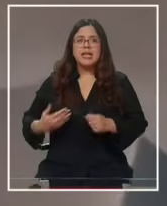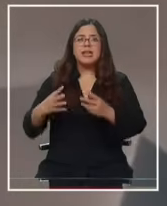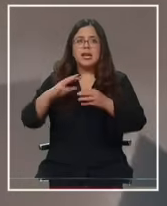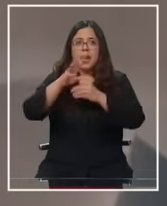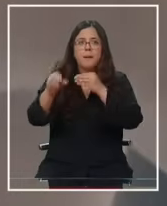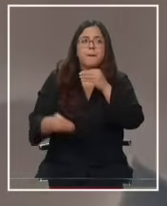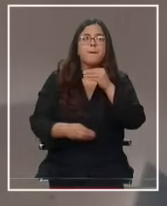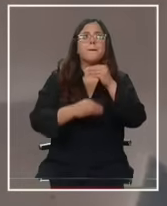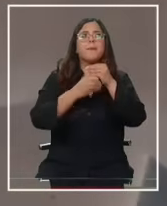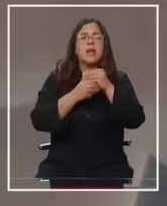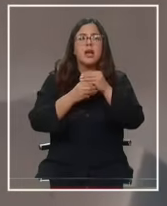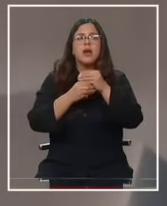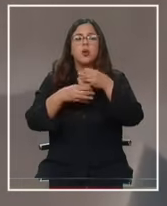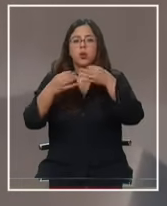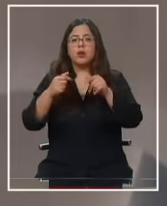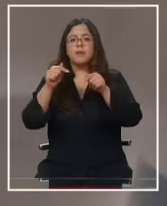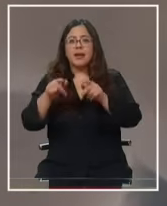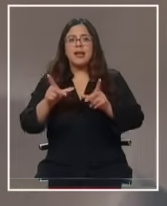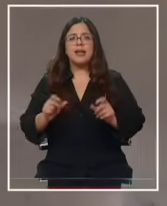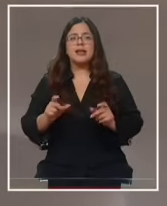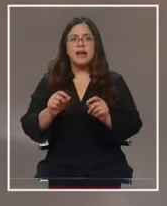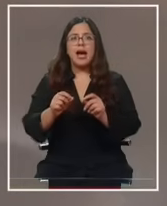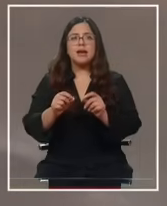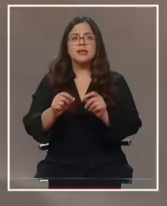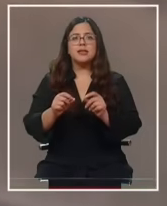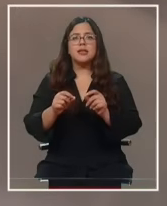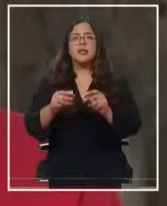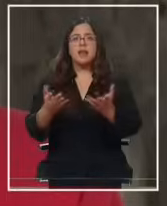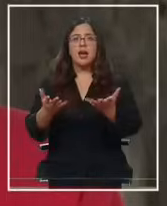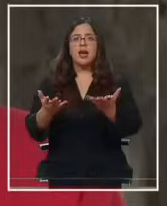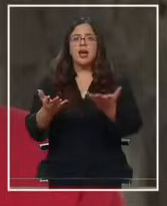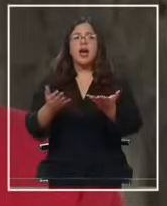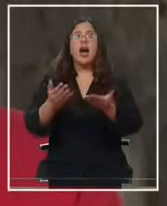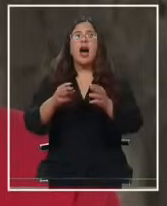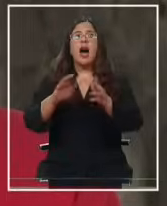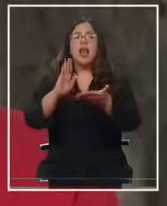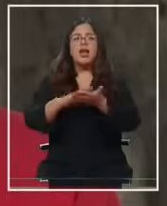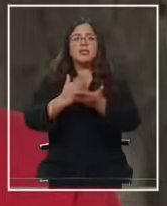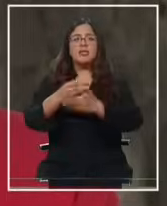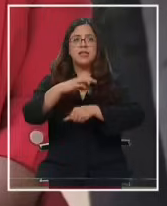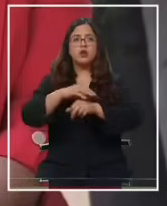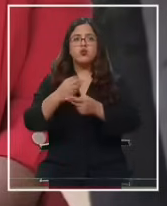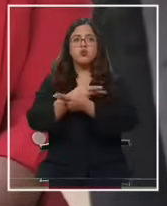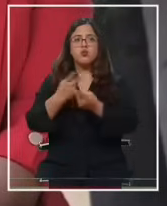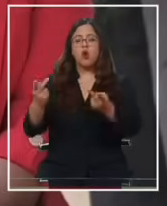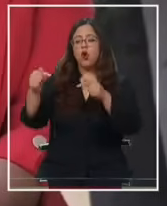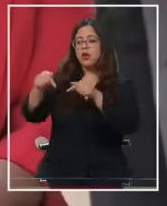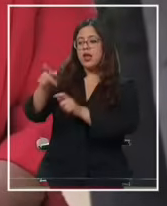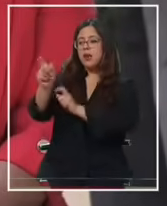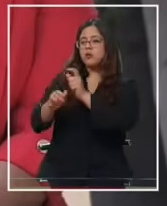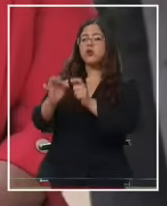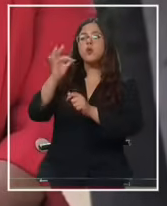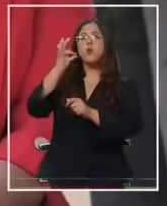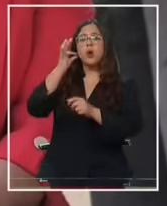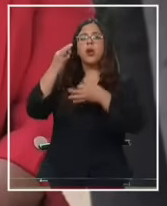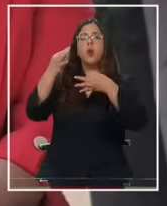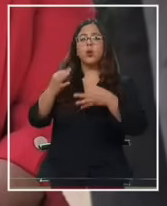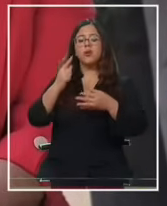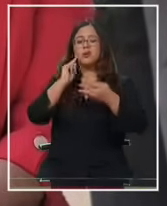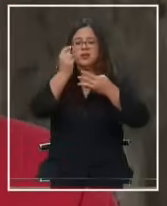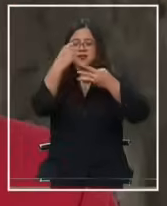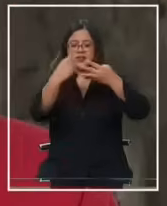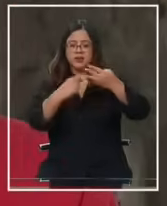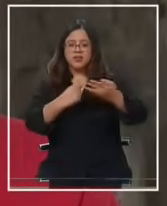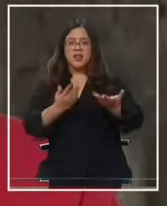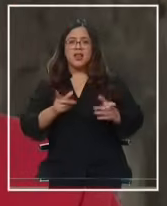la inmunoterapia para este tipo de cáncer al sistema público. Hoy día, las mujeres que reciben un diagnóstico de un